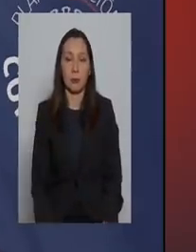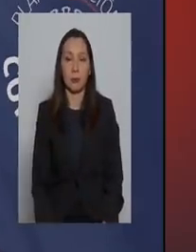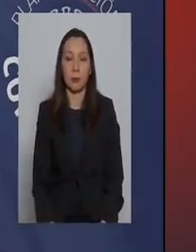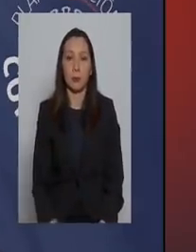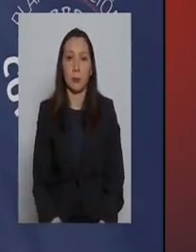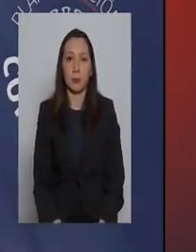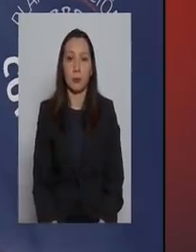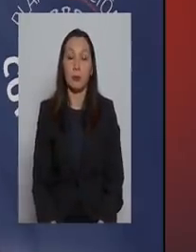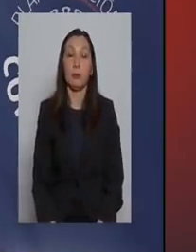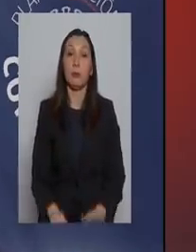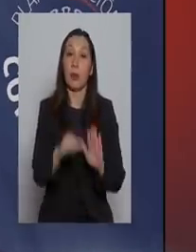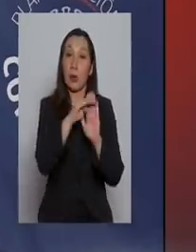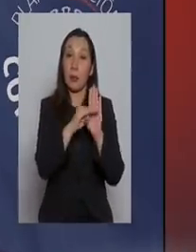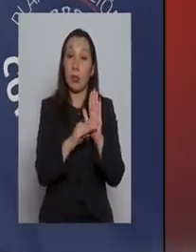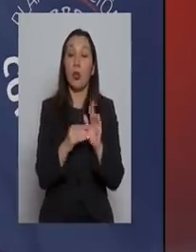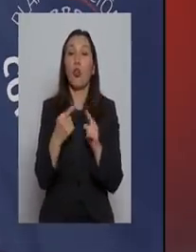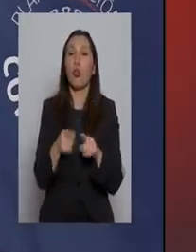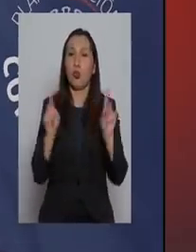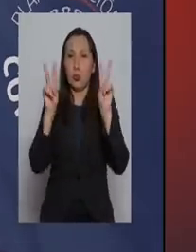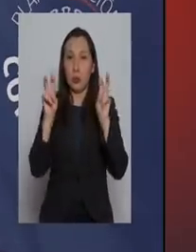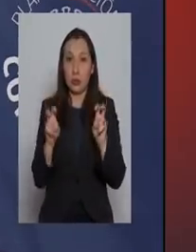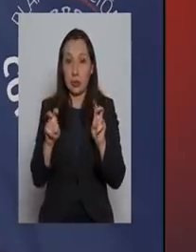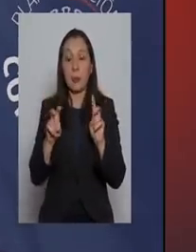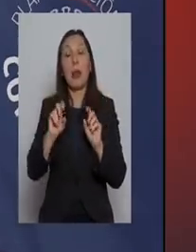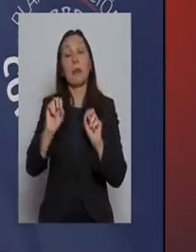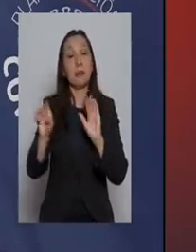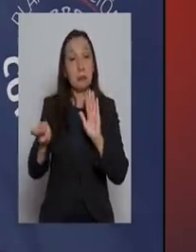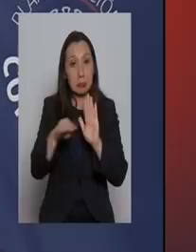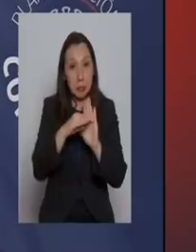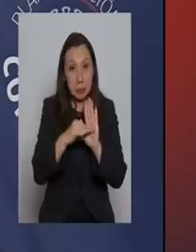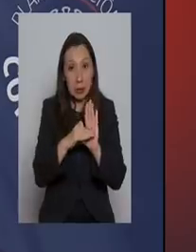Una medida de otra naturaleza